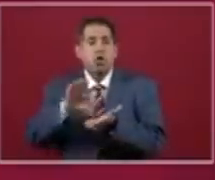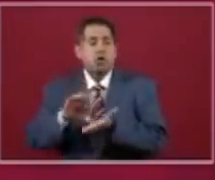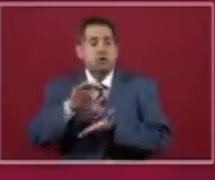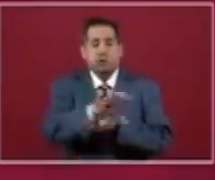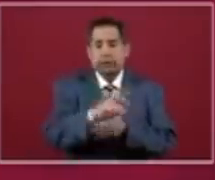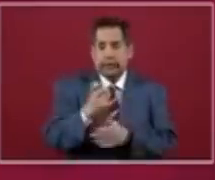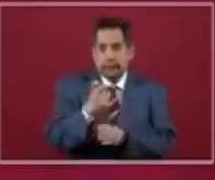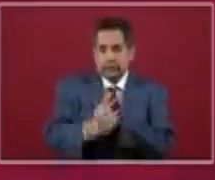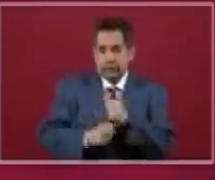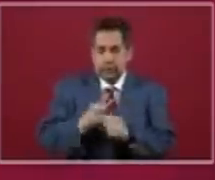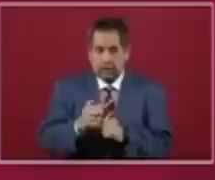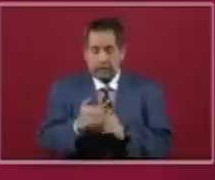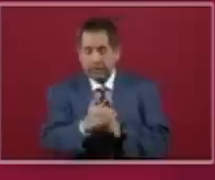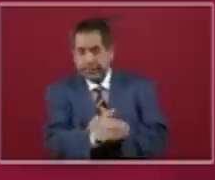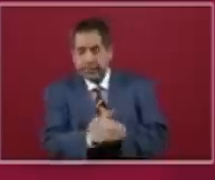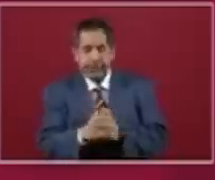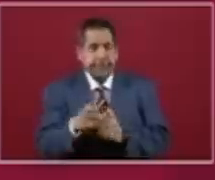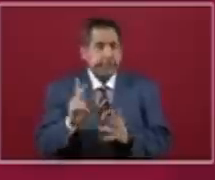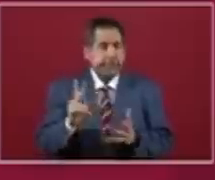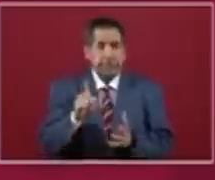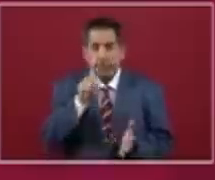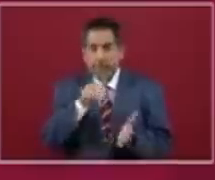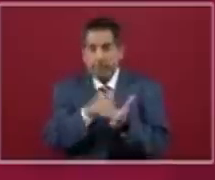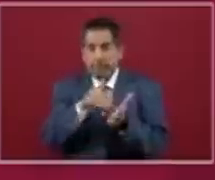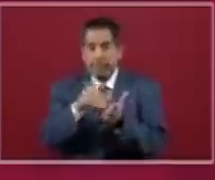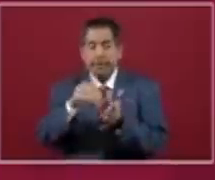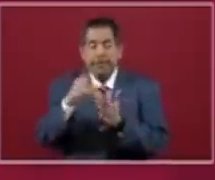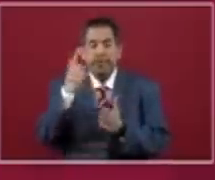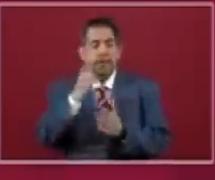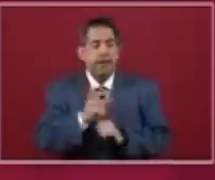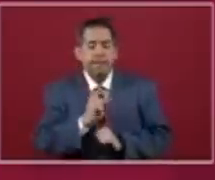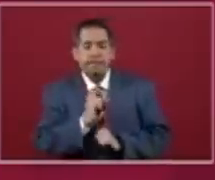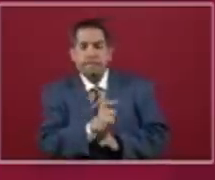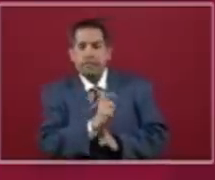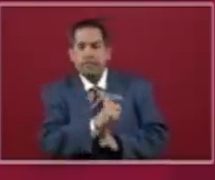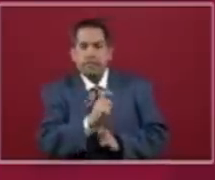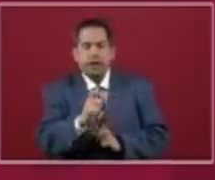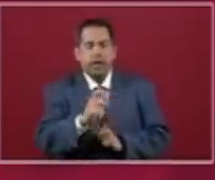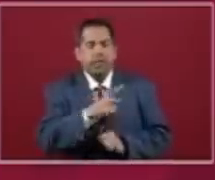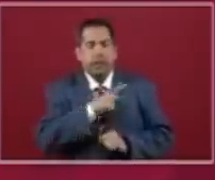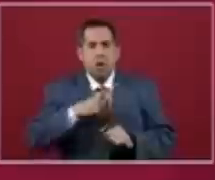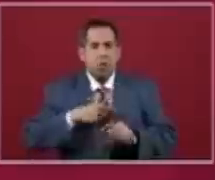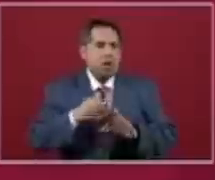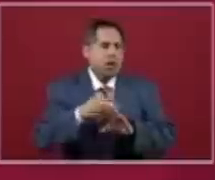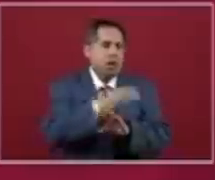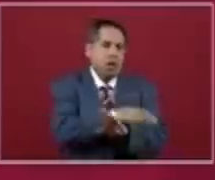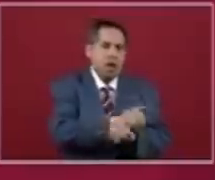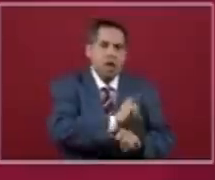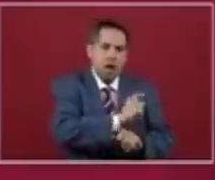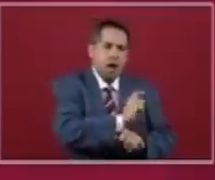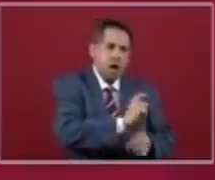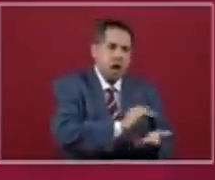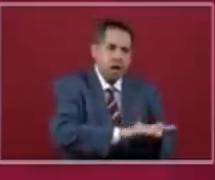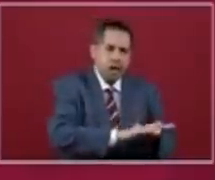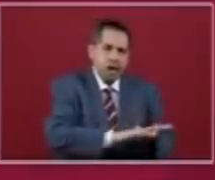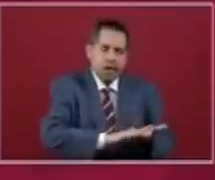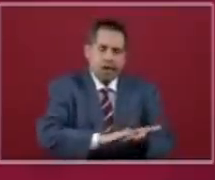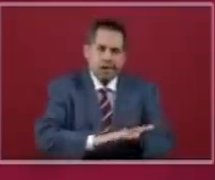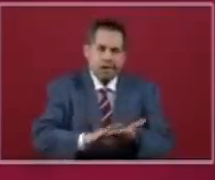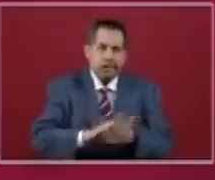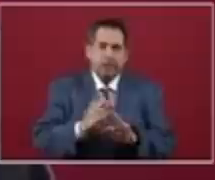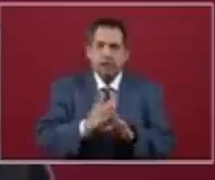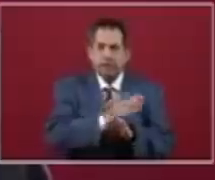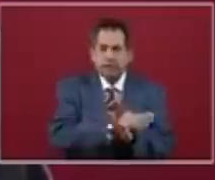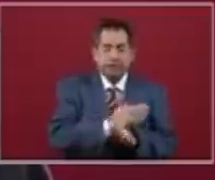año, pero los 1.000 millones es para pagar deudas que ya se tenían